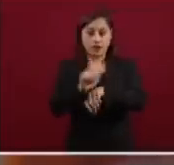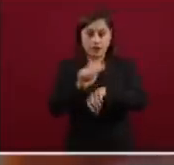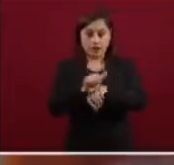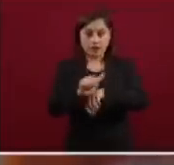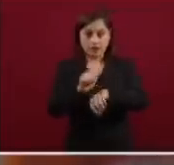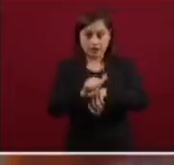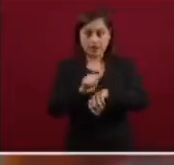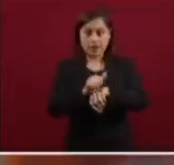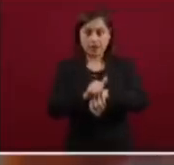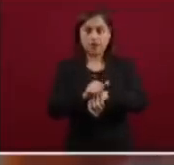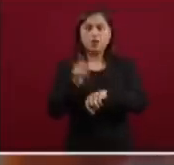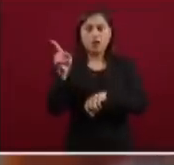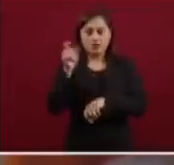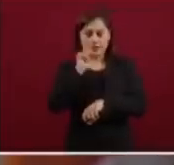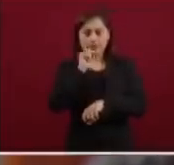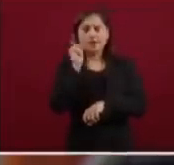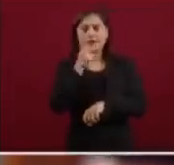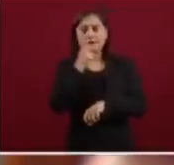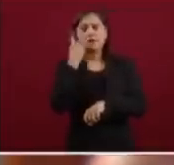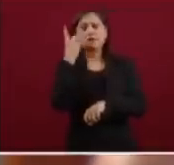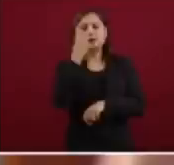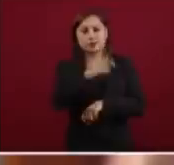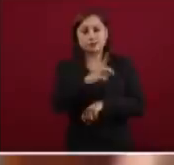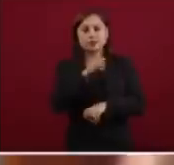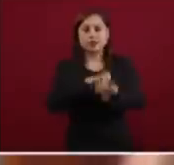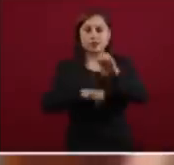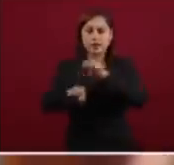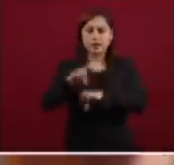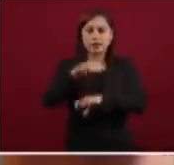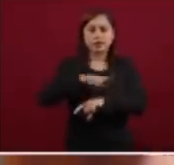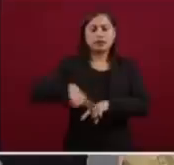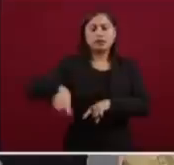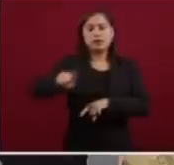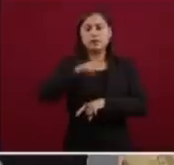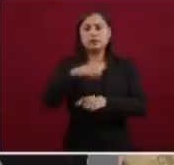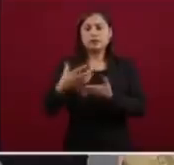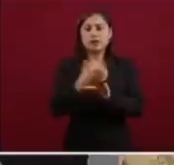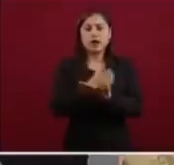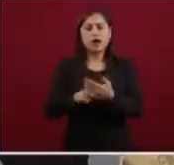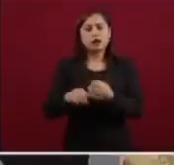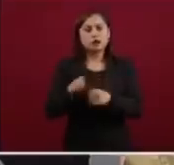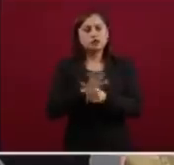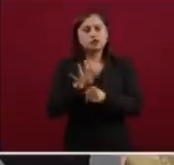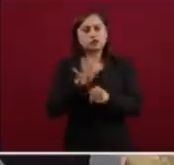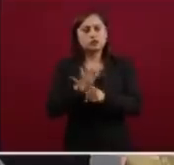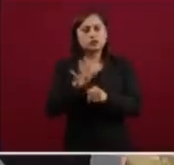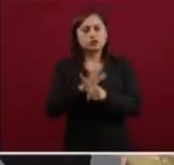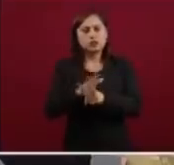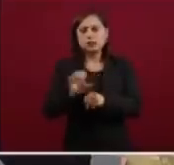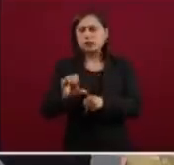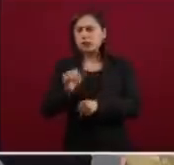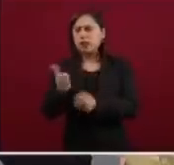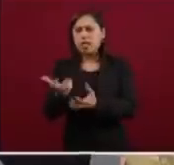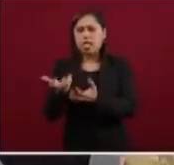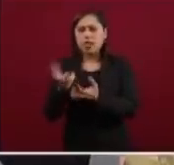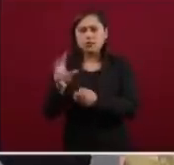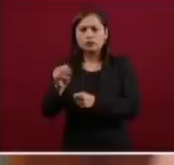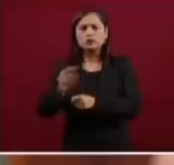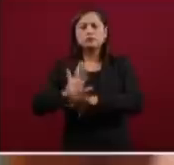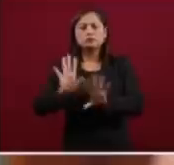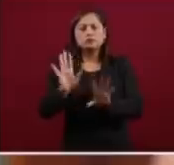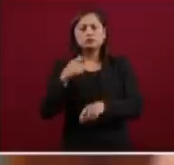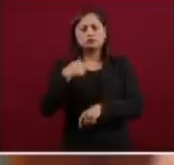un sector empresarial que valga la redundancia sólo obtenga utilidades razonables como nota usted que tiene que ser esta